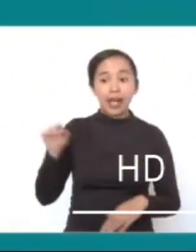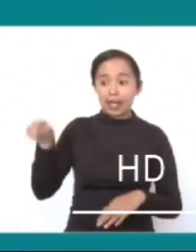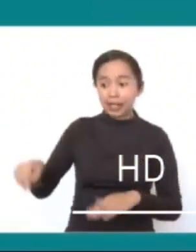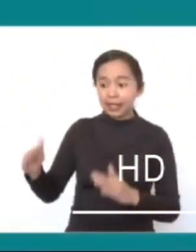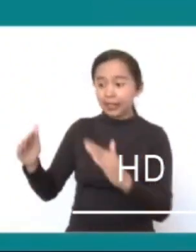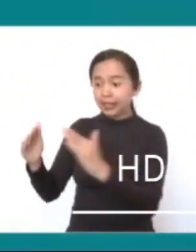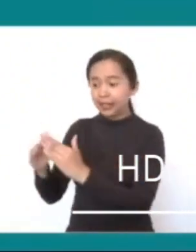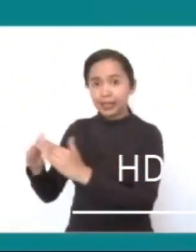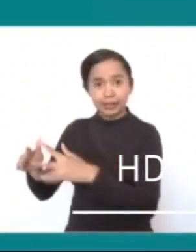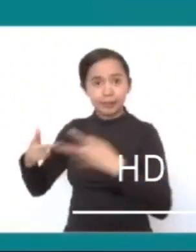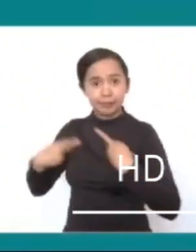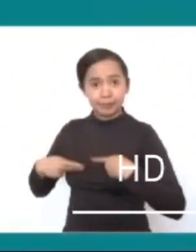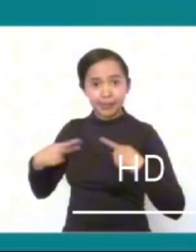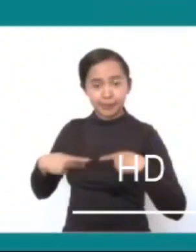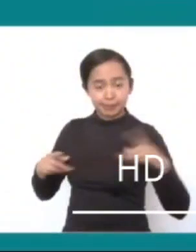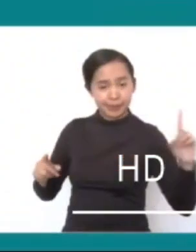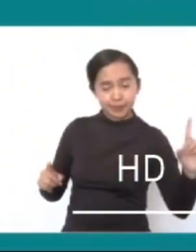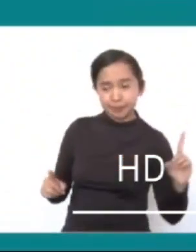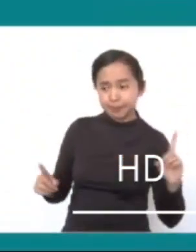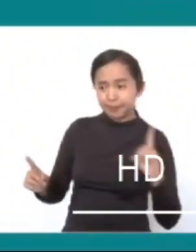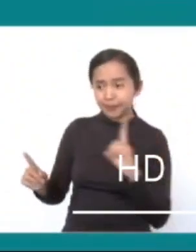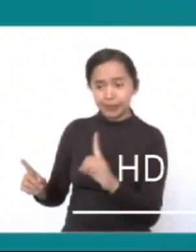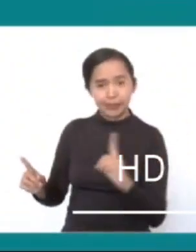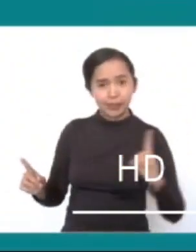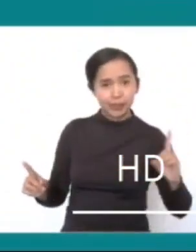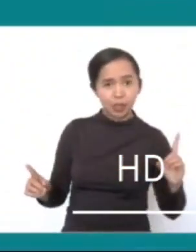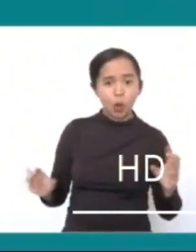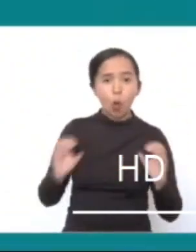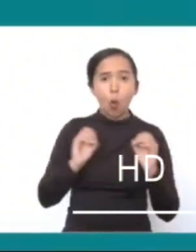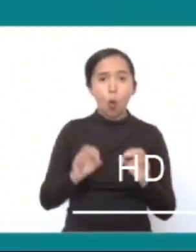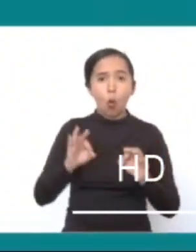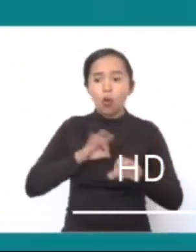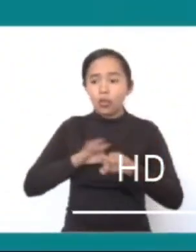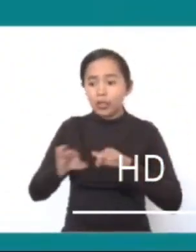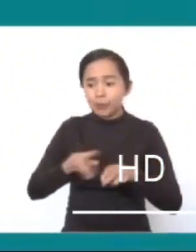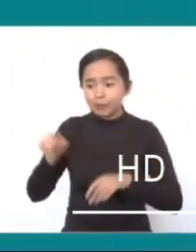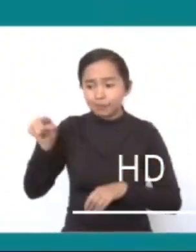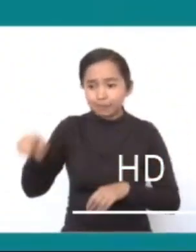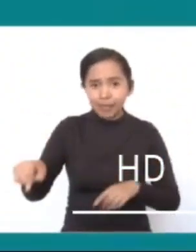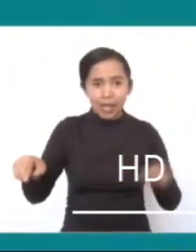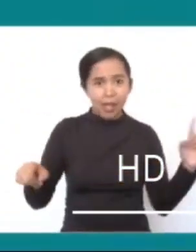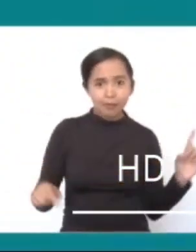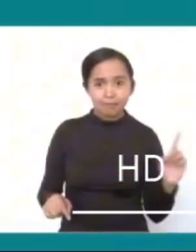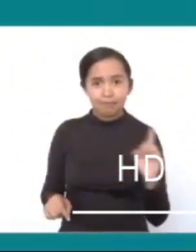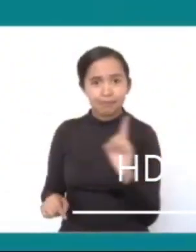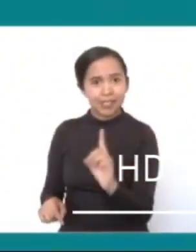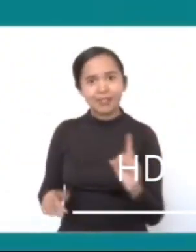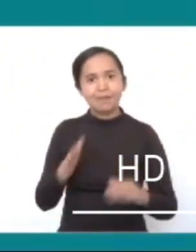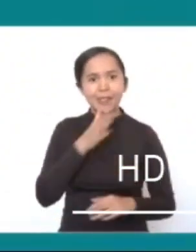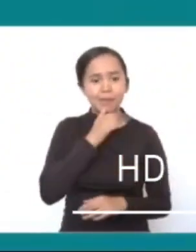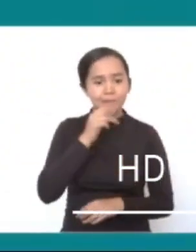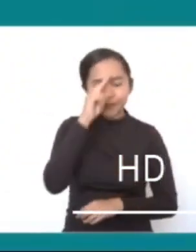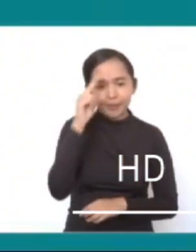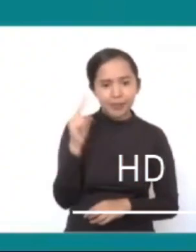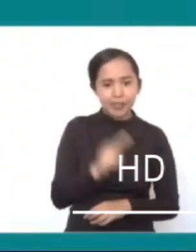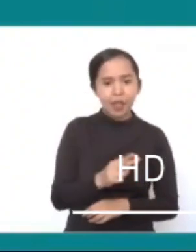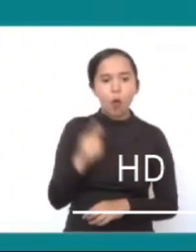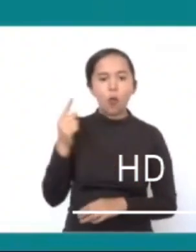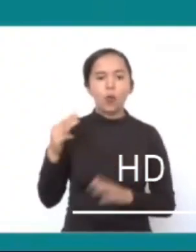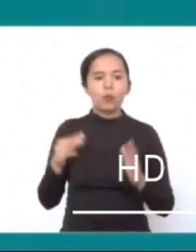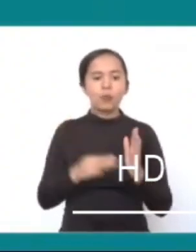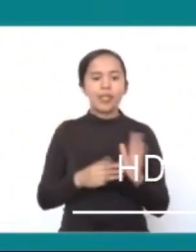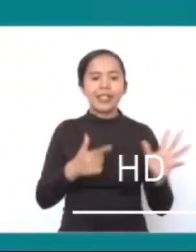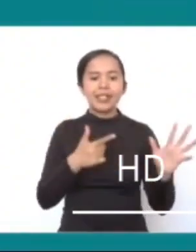de la víctima directa o indirecta, así como acercarse al lugar de trabajo, con un total de 1,751